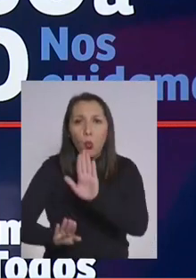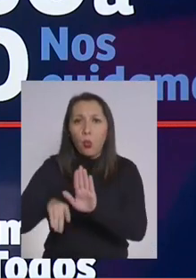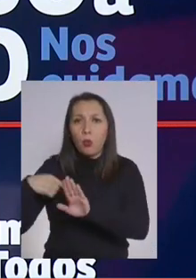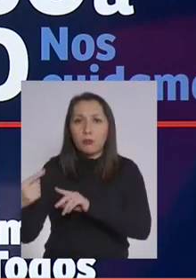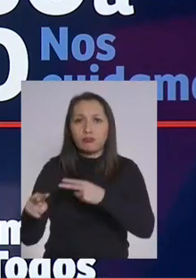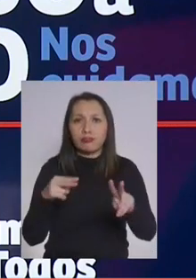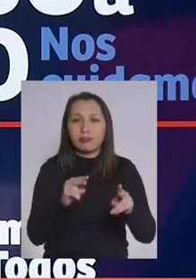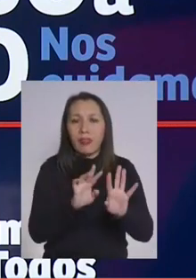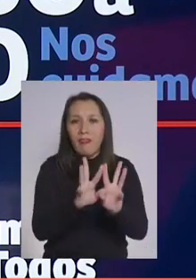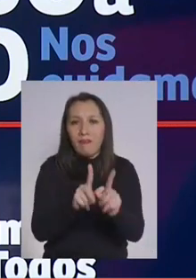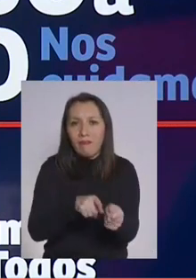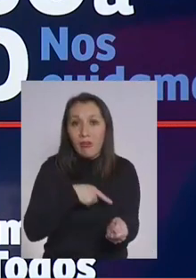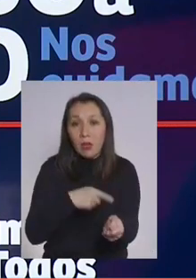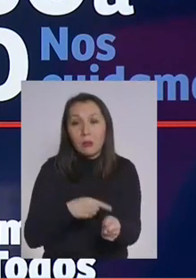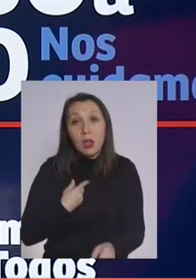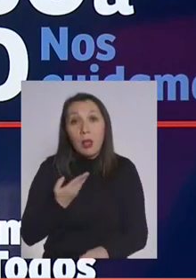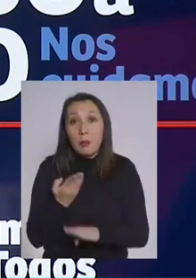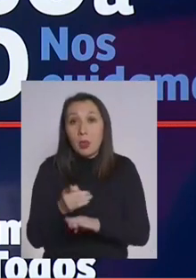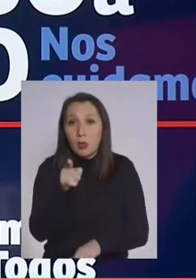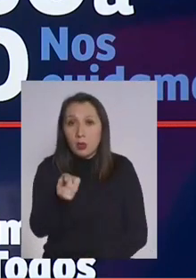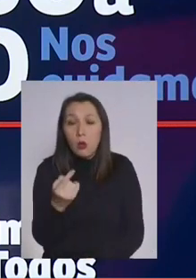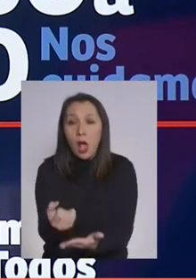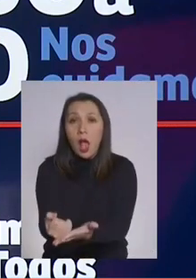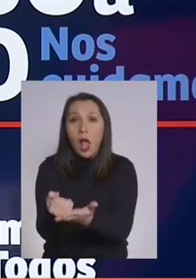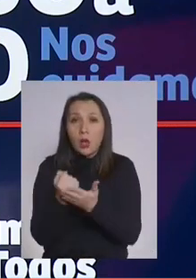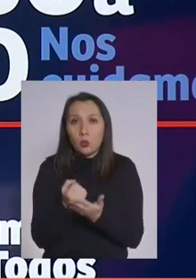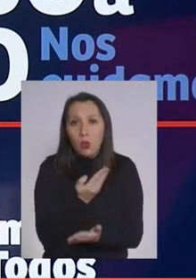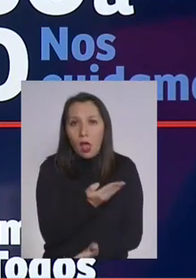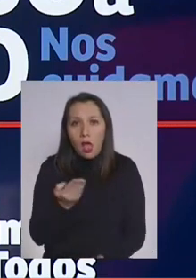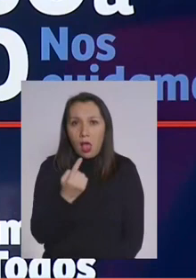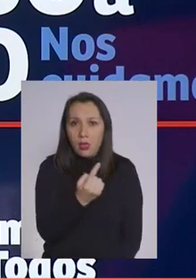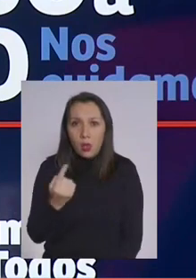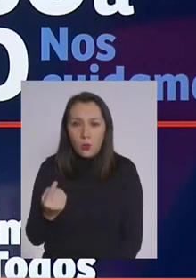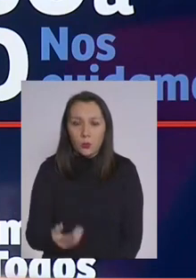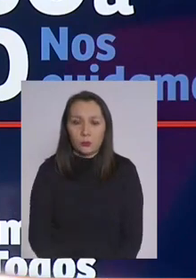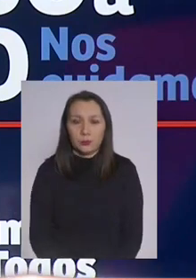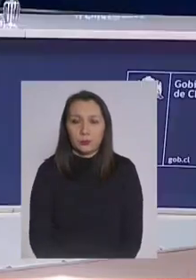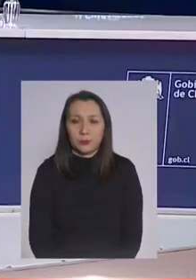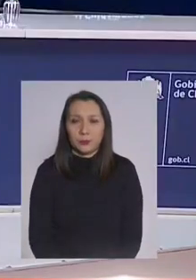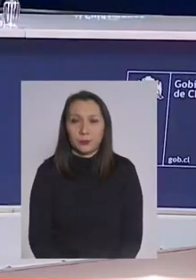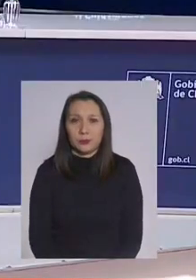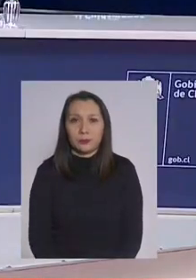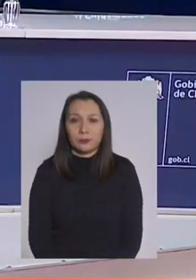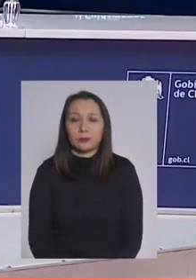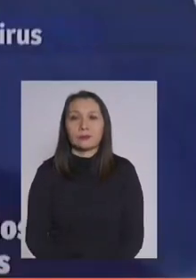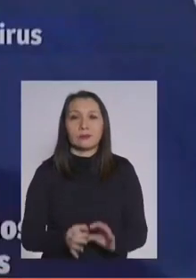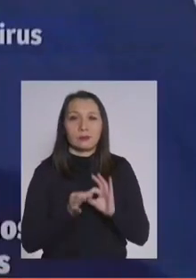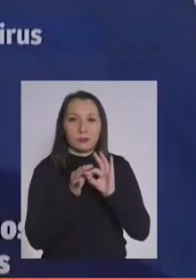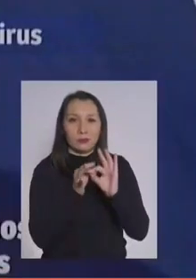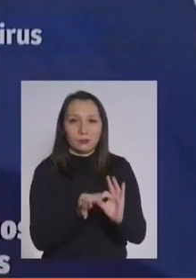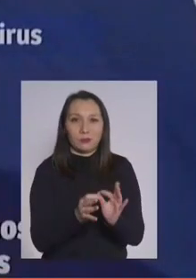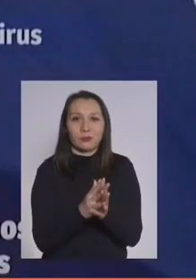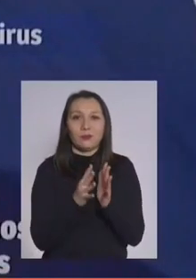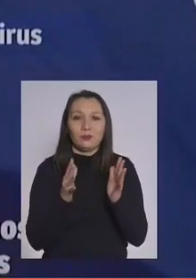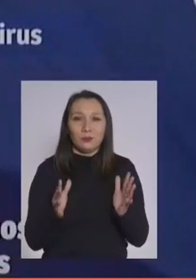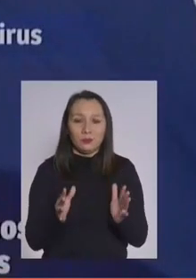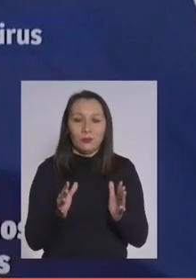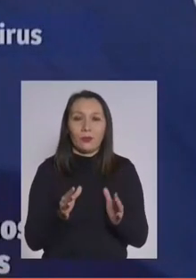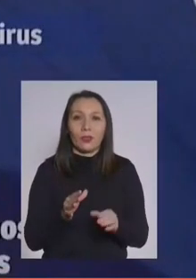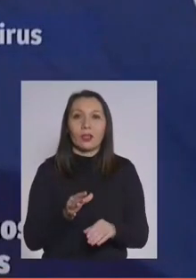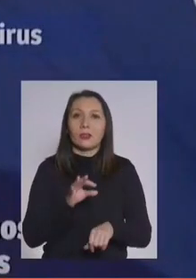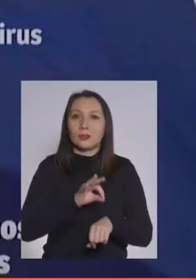nuestra familia le pido su ayuda a cada uno de ustedes muchísimas gracias